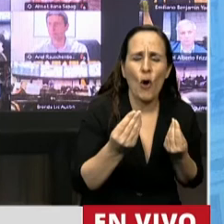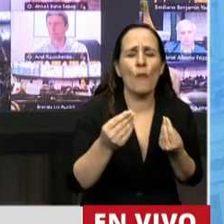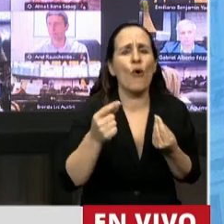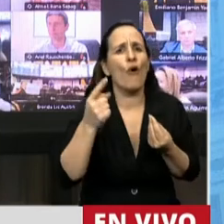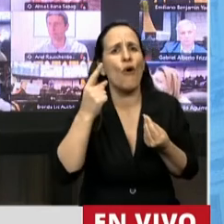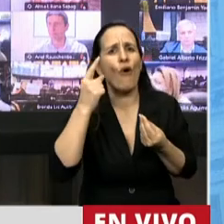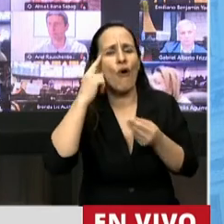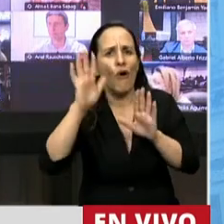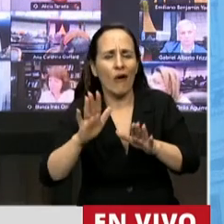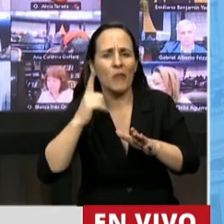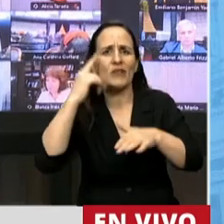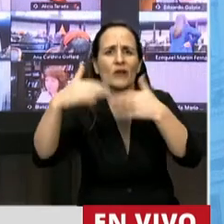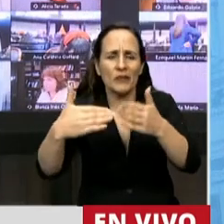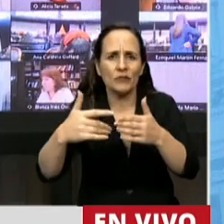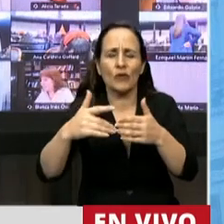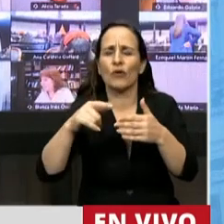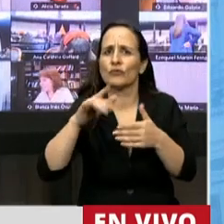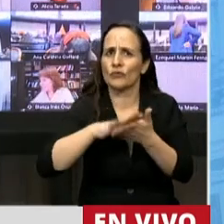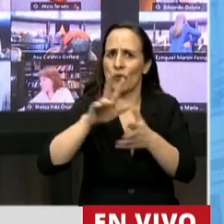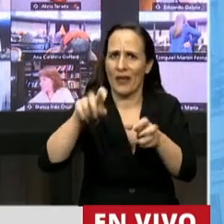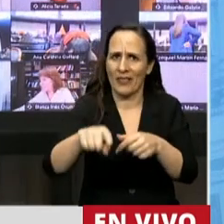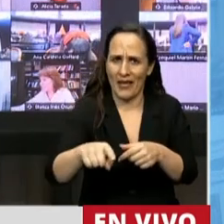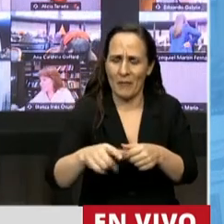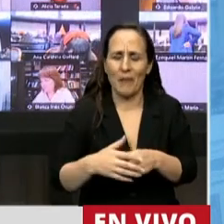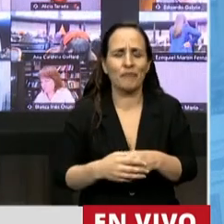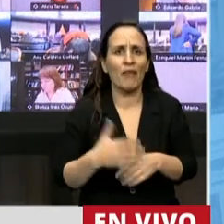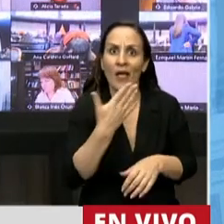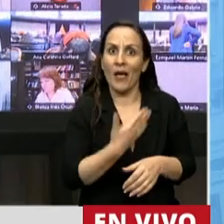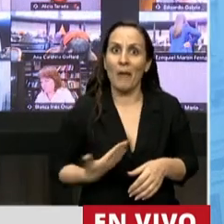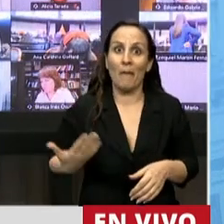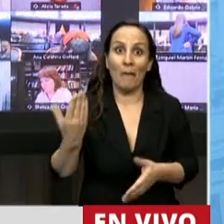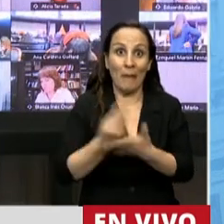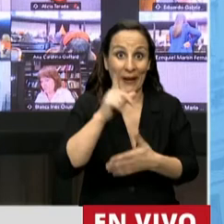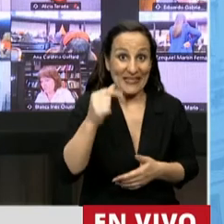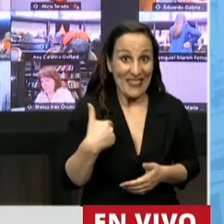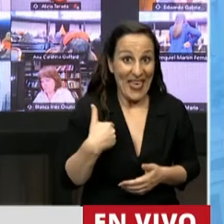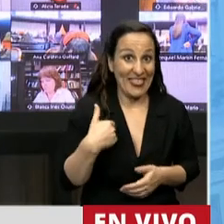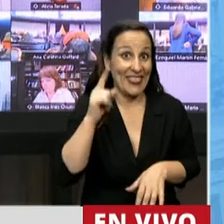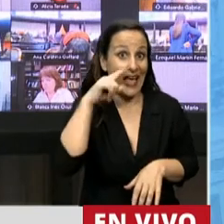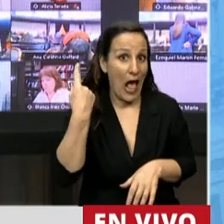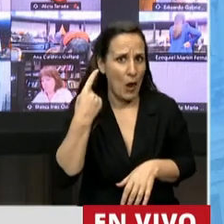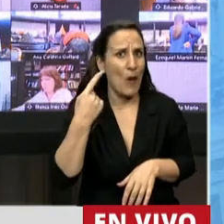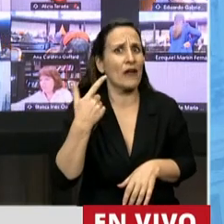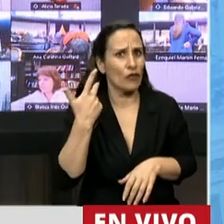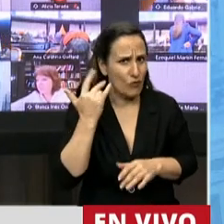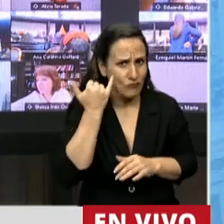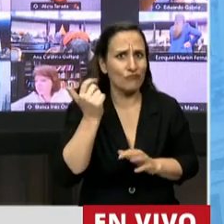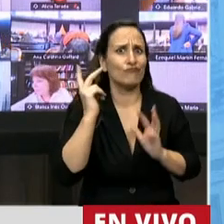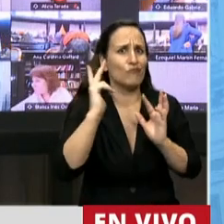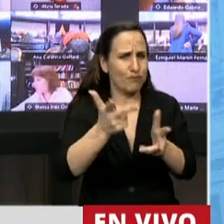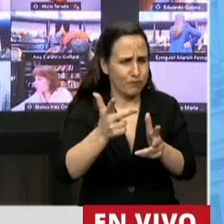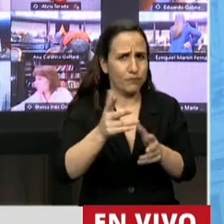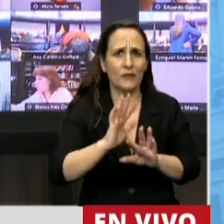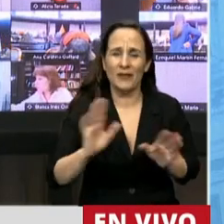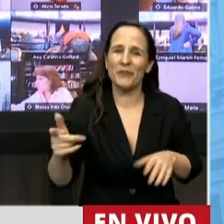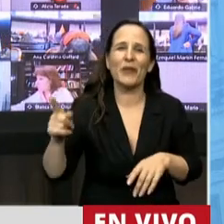una sensibilización en el tema. Nuestro presidente Alberto Fernández lo ha manifestado cuando vino a